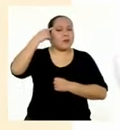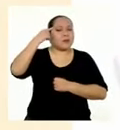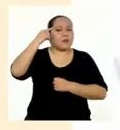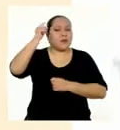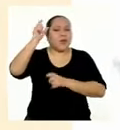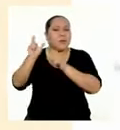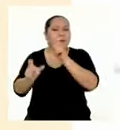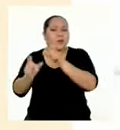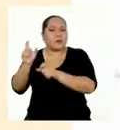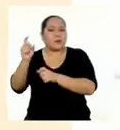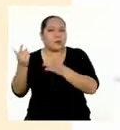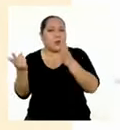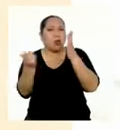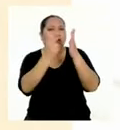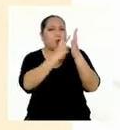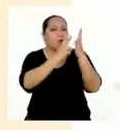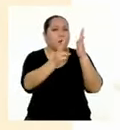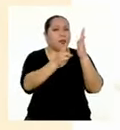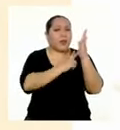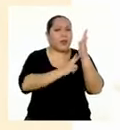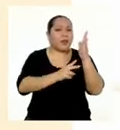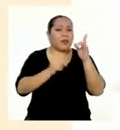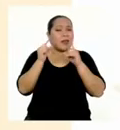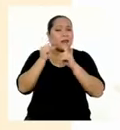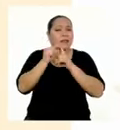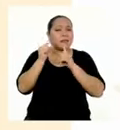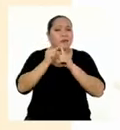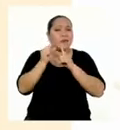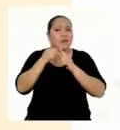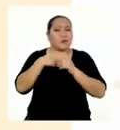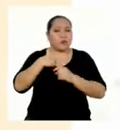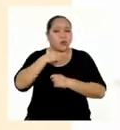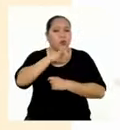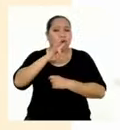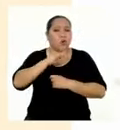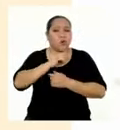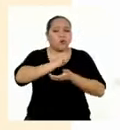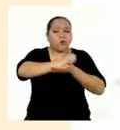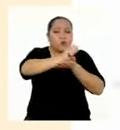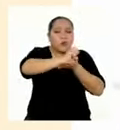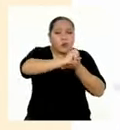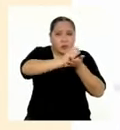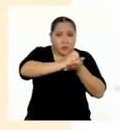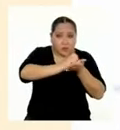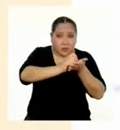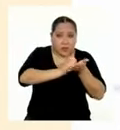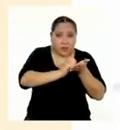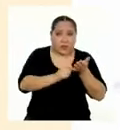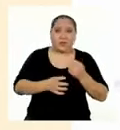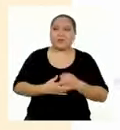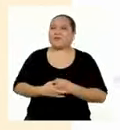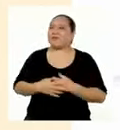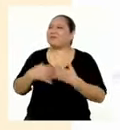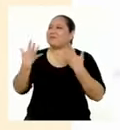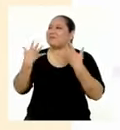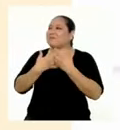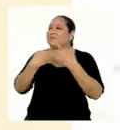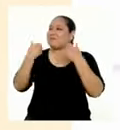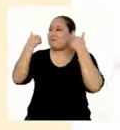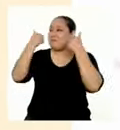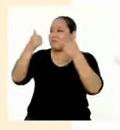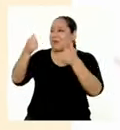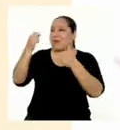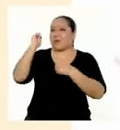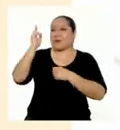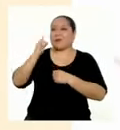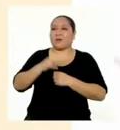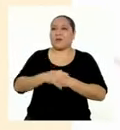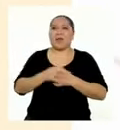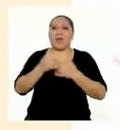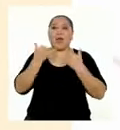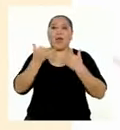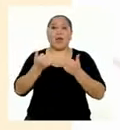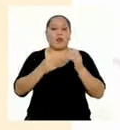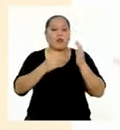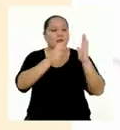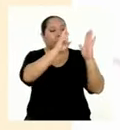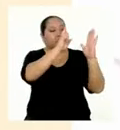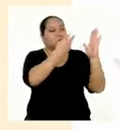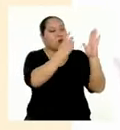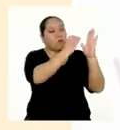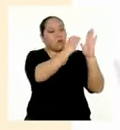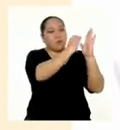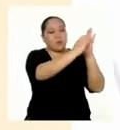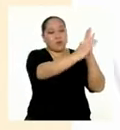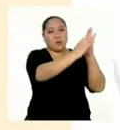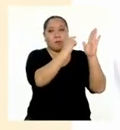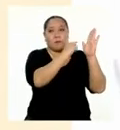mi destinatario y el registro en mi proceso de redacción? Genial, profesora. Ahora, para el segundo